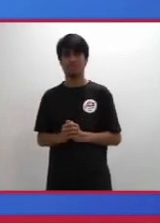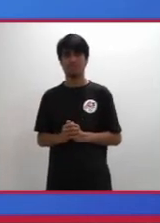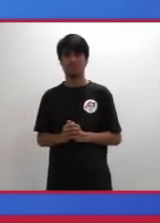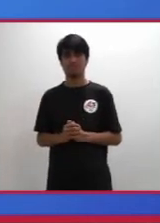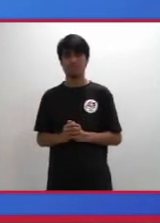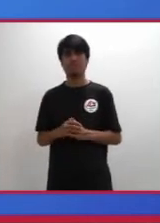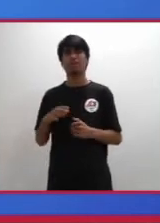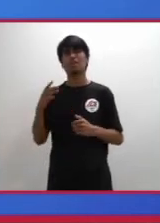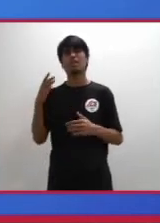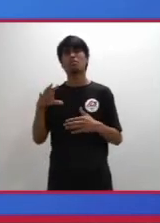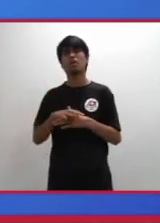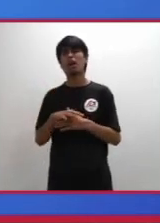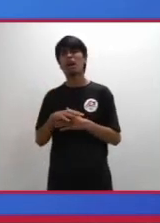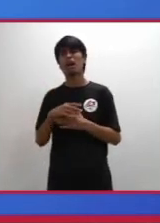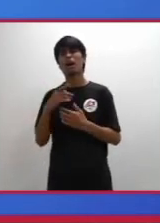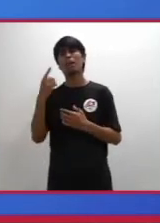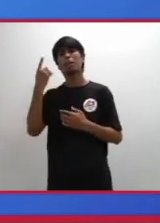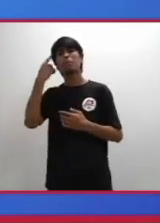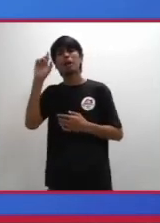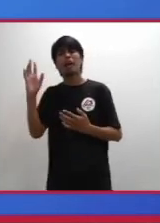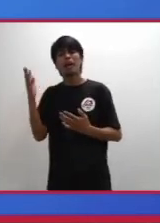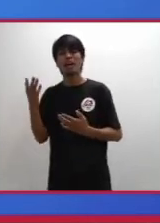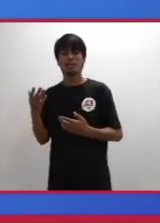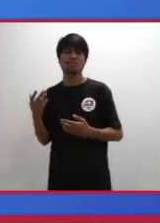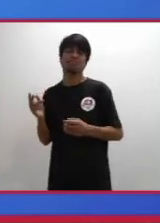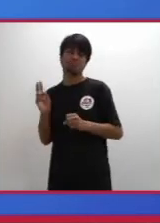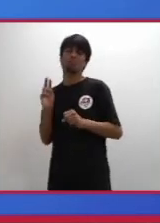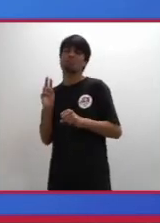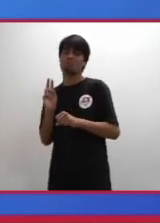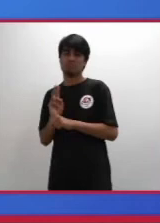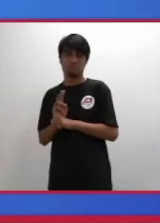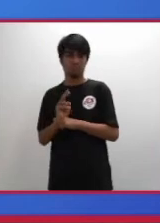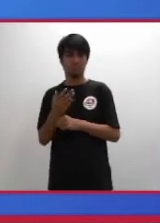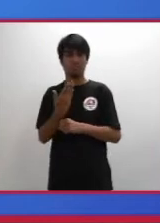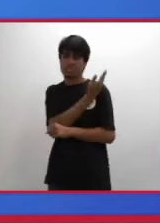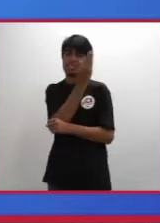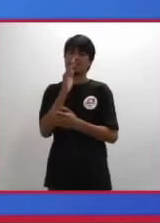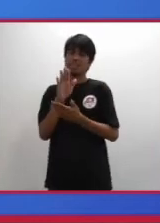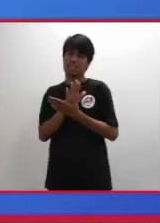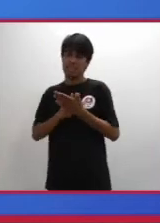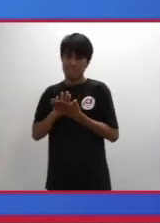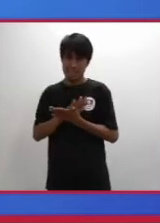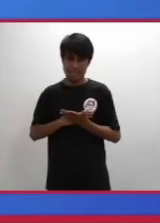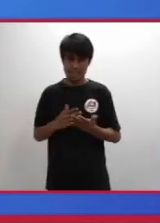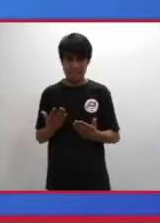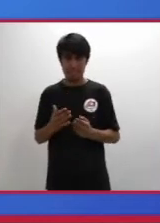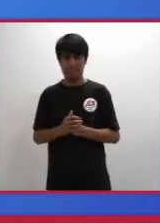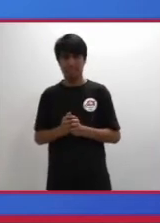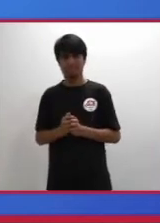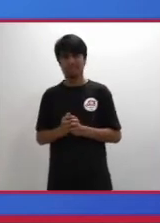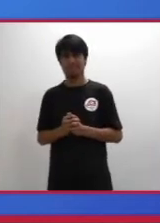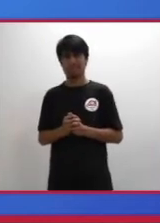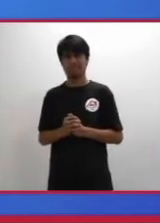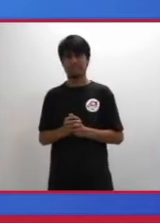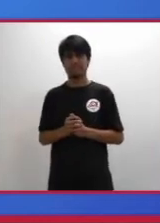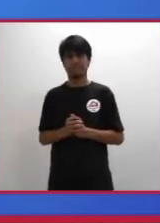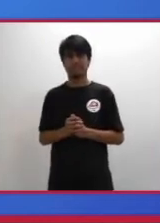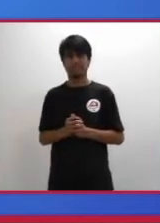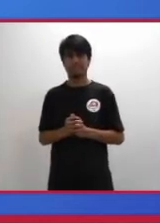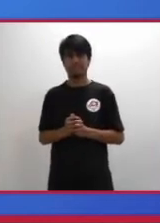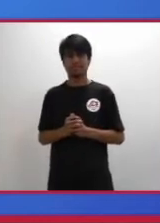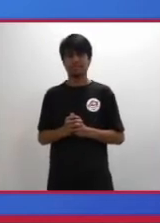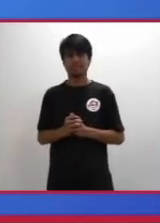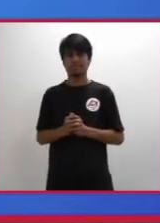con el fin de mantener la seguridad de las personas, la seguridad en el sitio de obras.